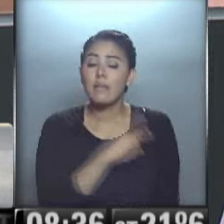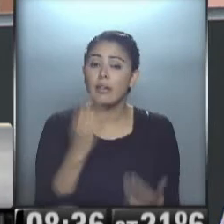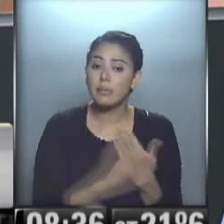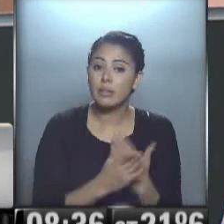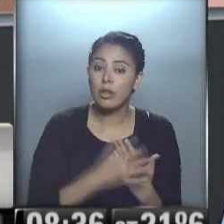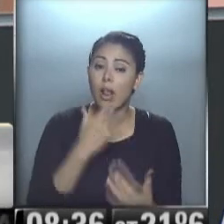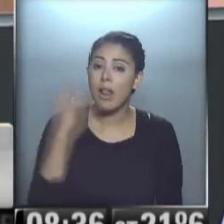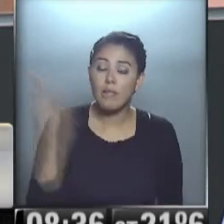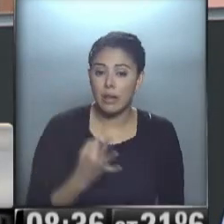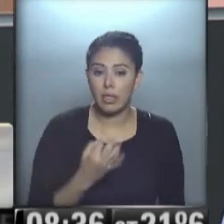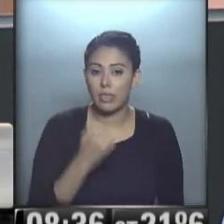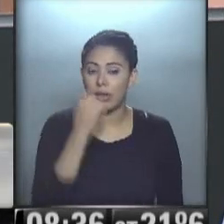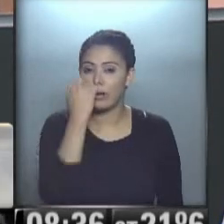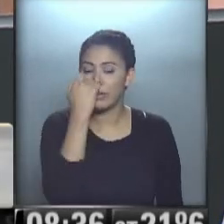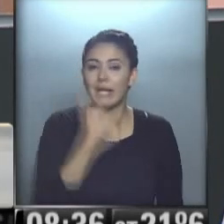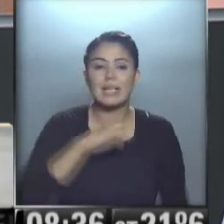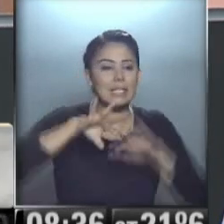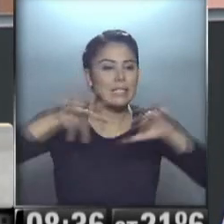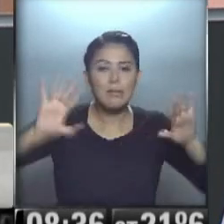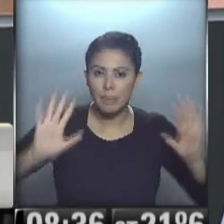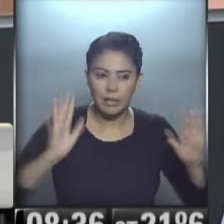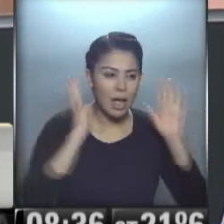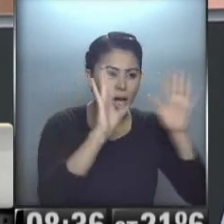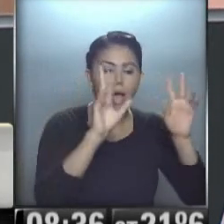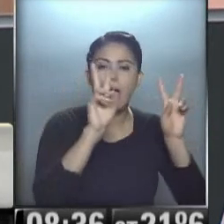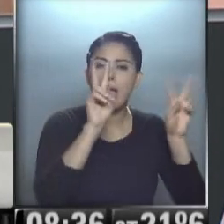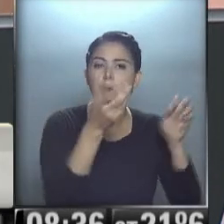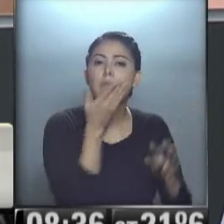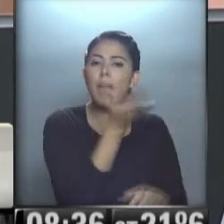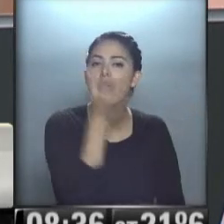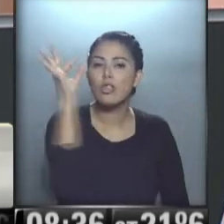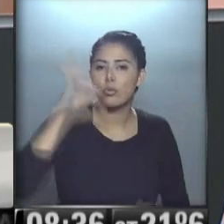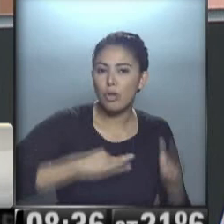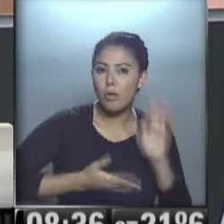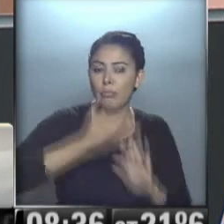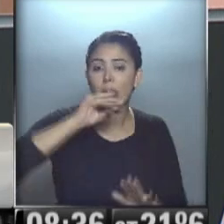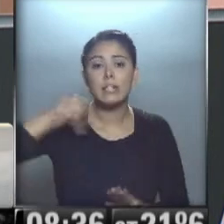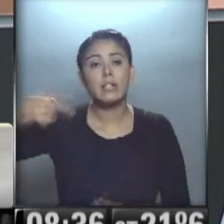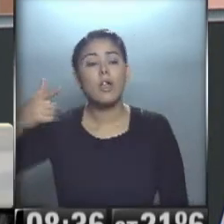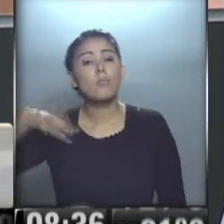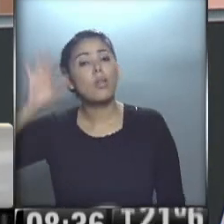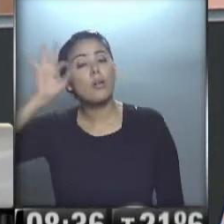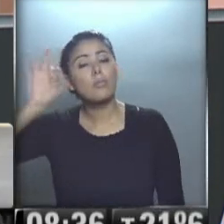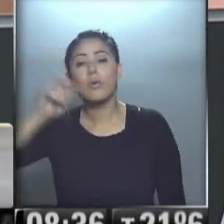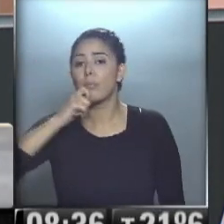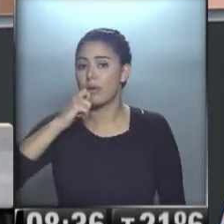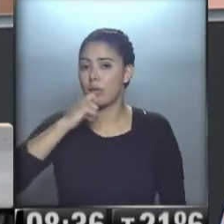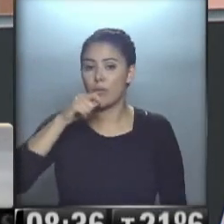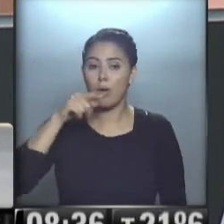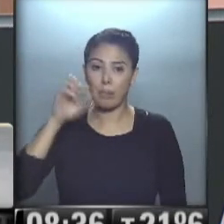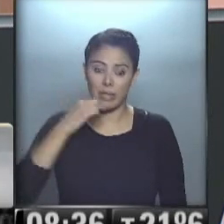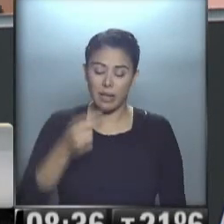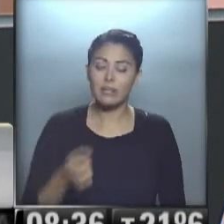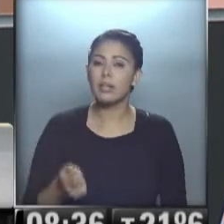es por separar el tema de la demanda, el reclamo salarial, de lo que puede ser una hipótesis, como decías, Patricia,